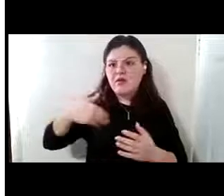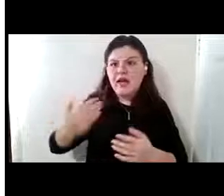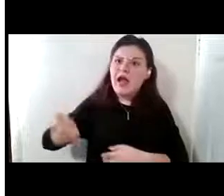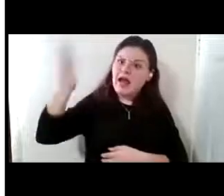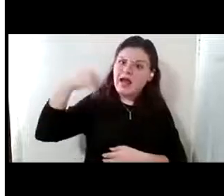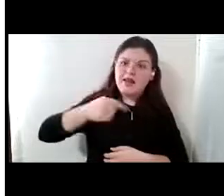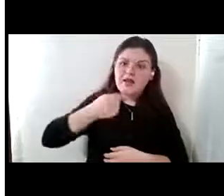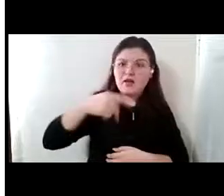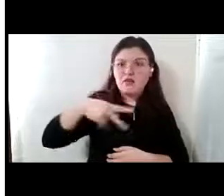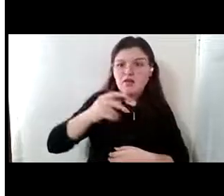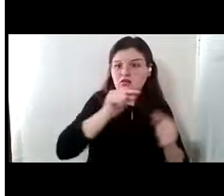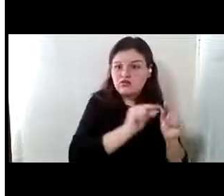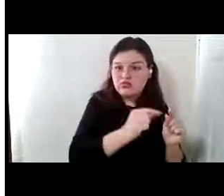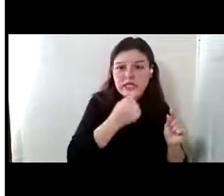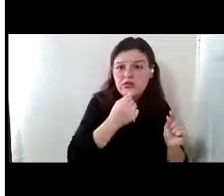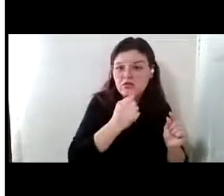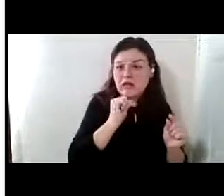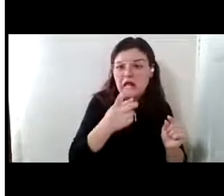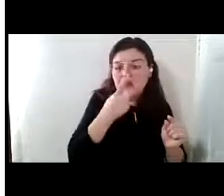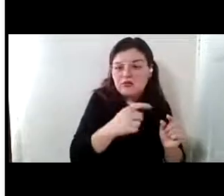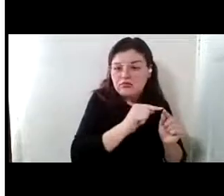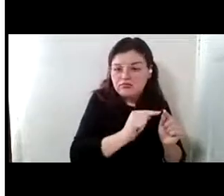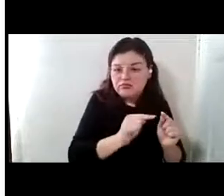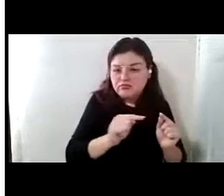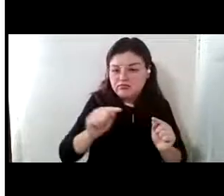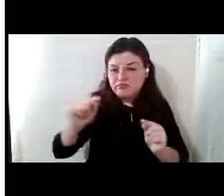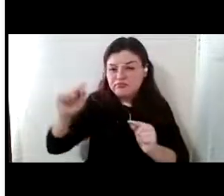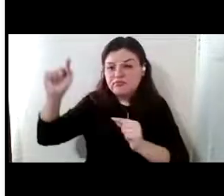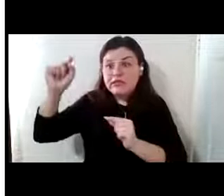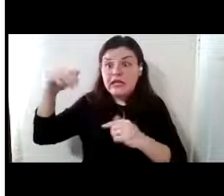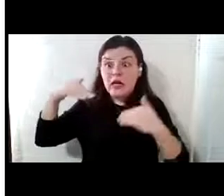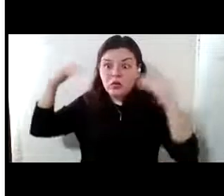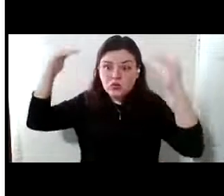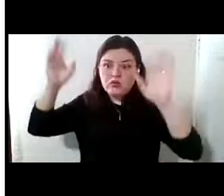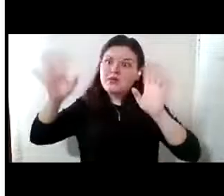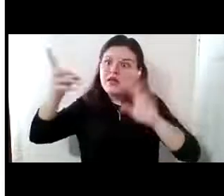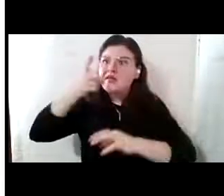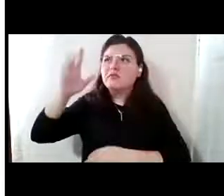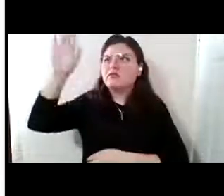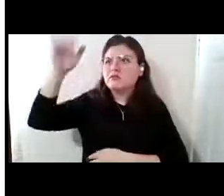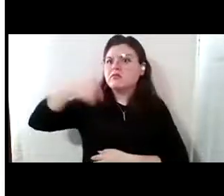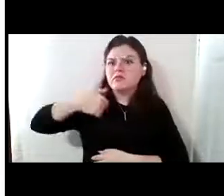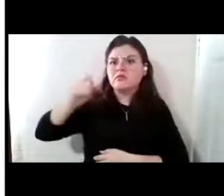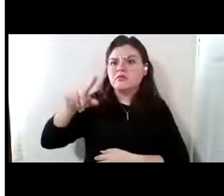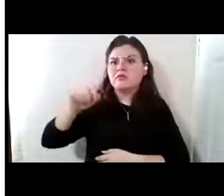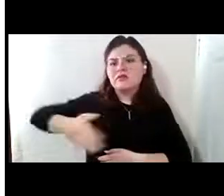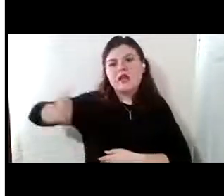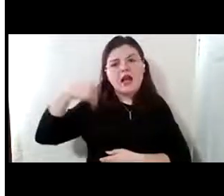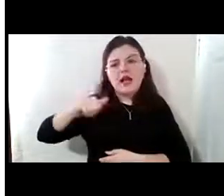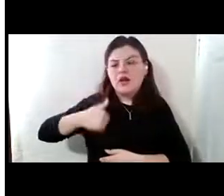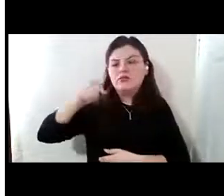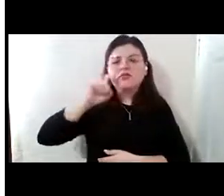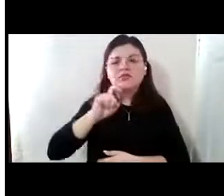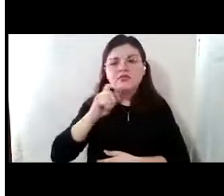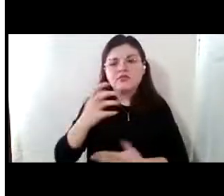hasta la adultez, cuando tal vez pudiéramos decir que son conscientes, no lo sé, pueden ser sin fin de cosas, es cuando lo expresan.